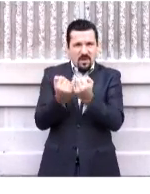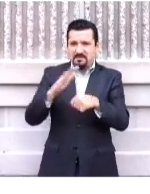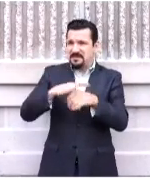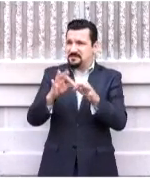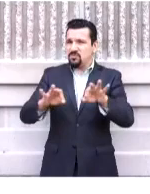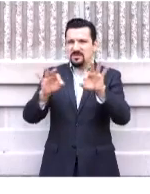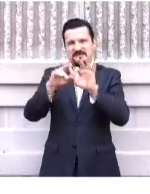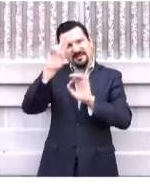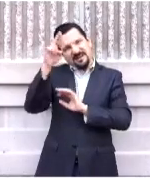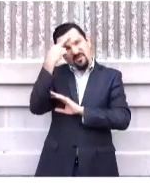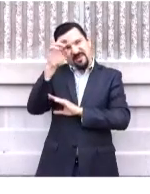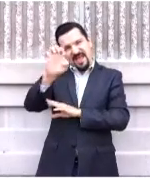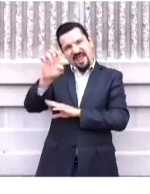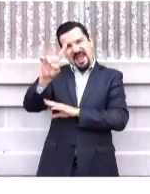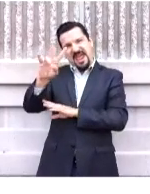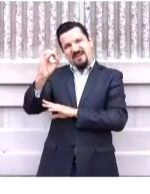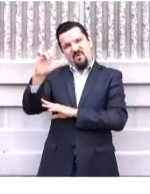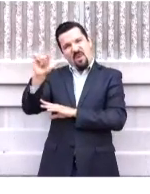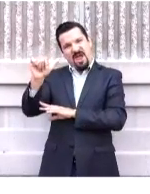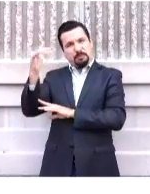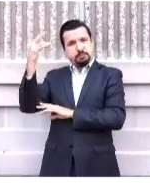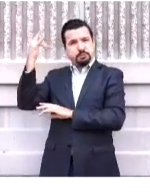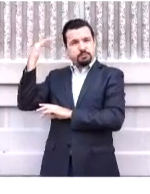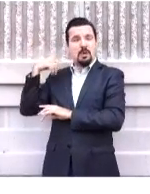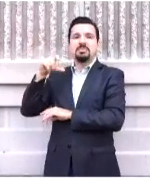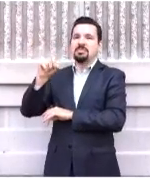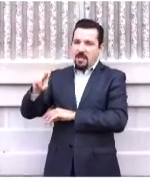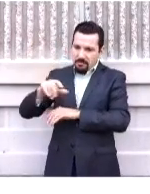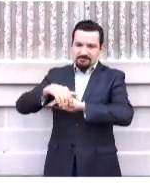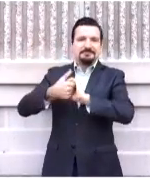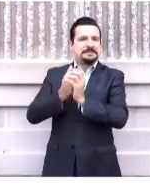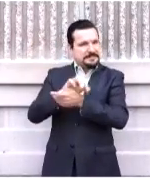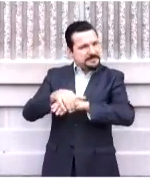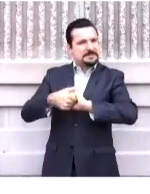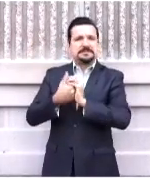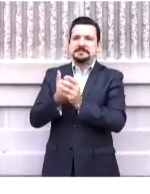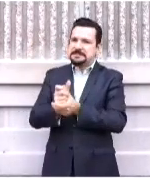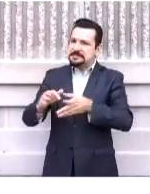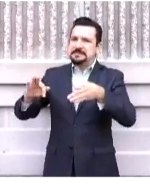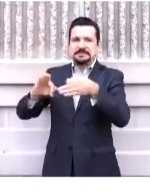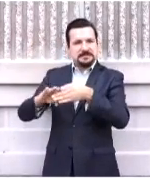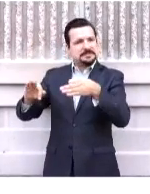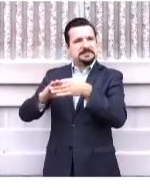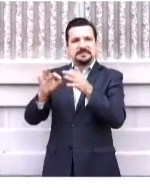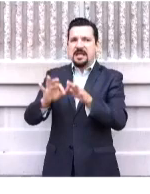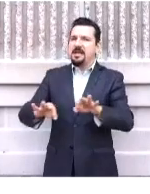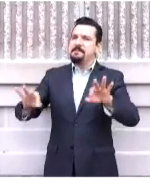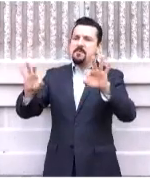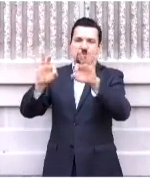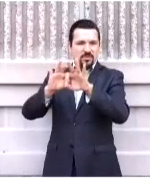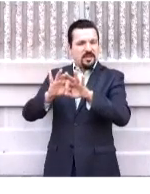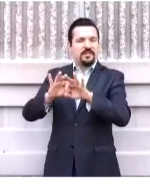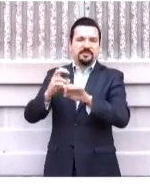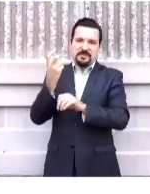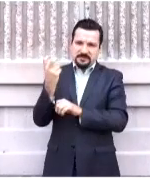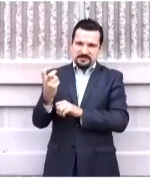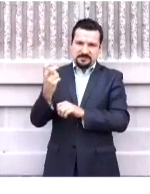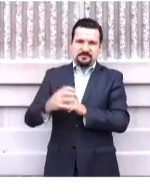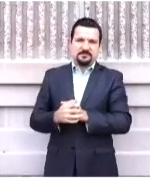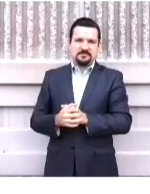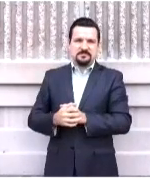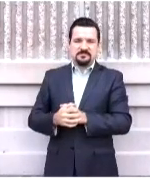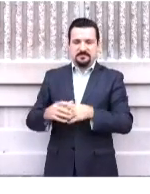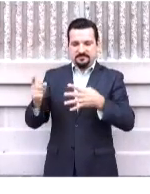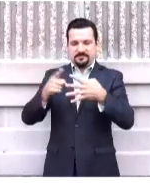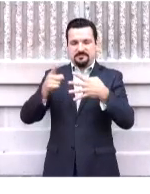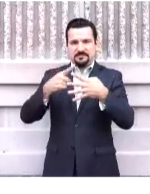la del ébola. Este es el nivel de importancia de lavarnos las manos frecuentemente. Esta es la